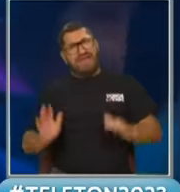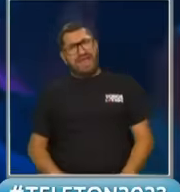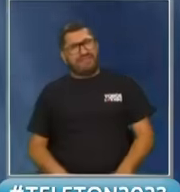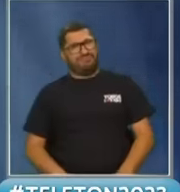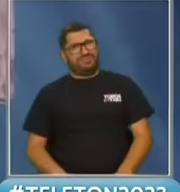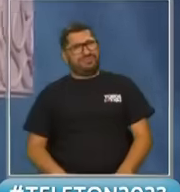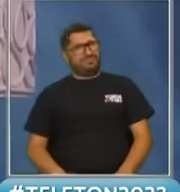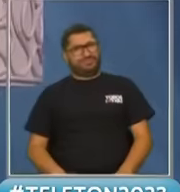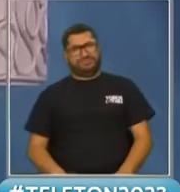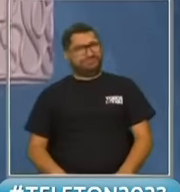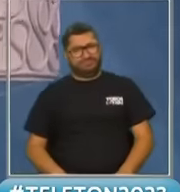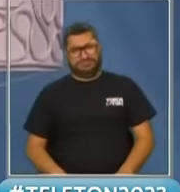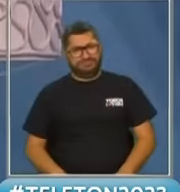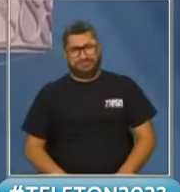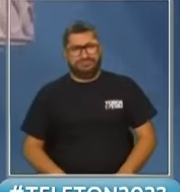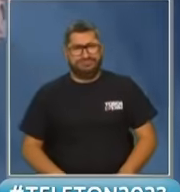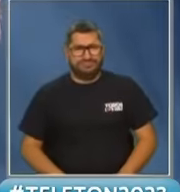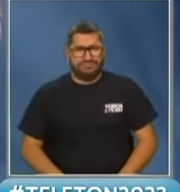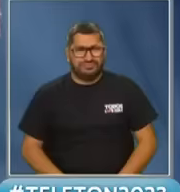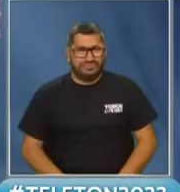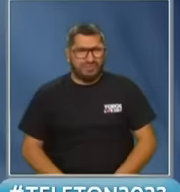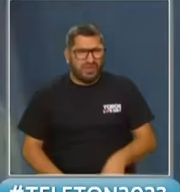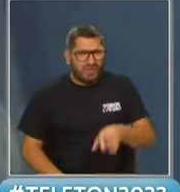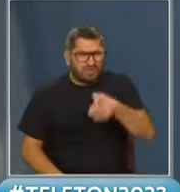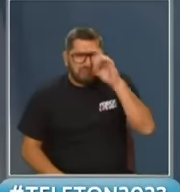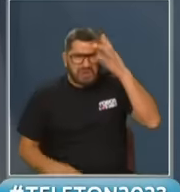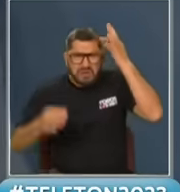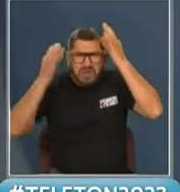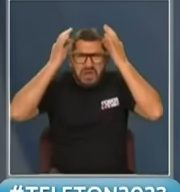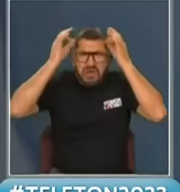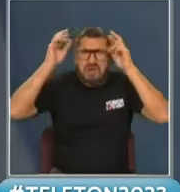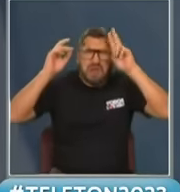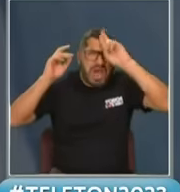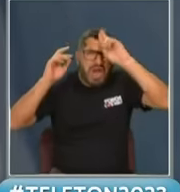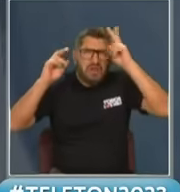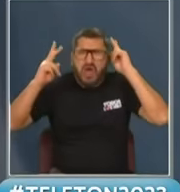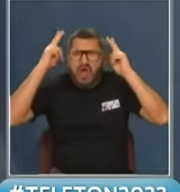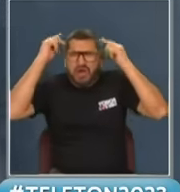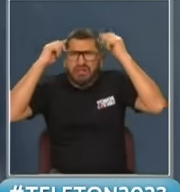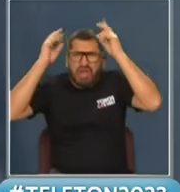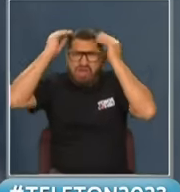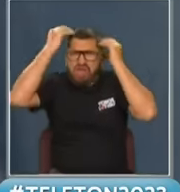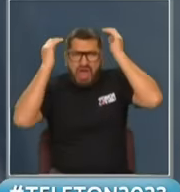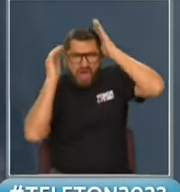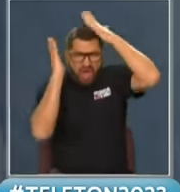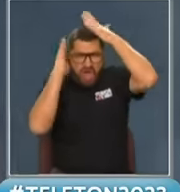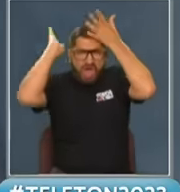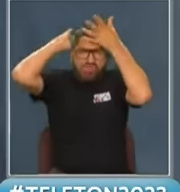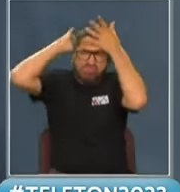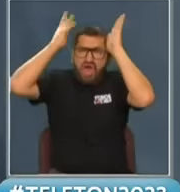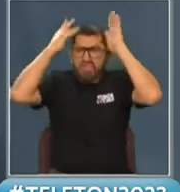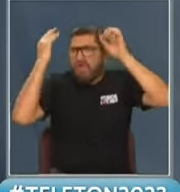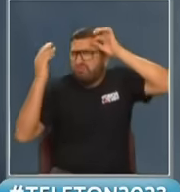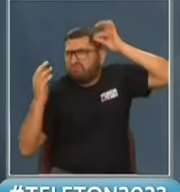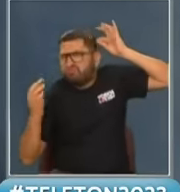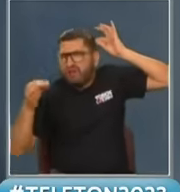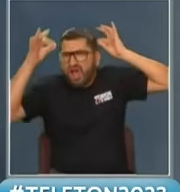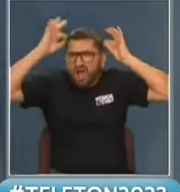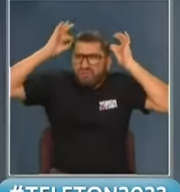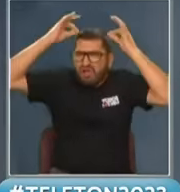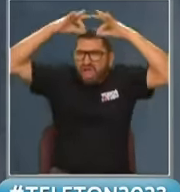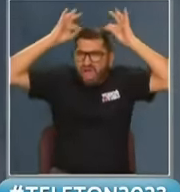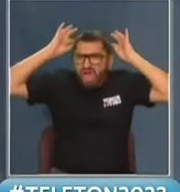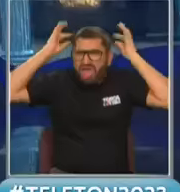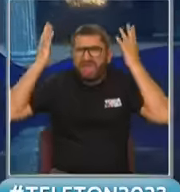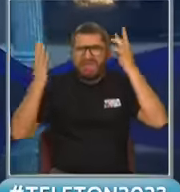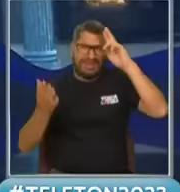Cabros se hacen cortes de pelo raros, pelado aquí, pelado acá, una cola larga aquí atrás. ¿Qué mierda se cree